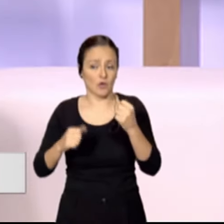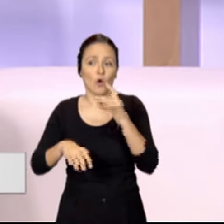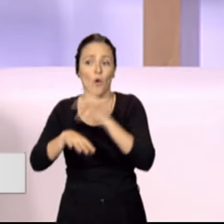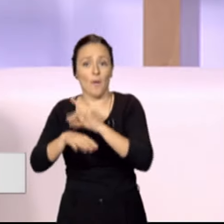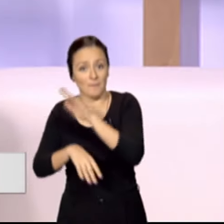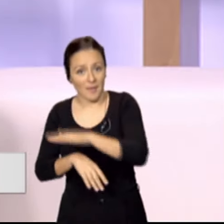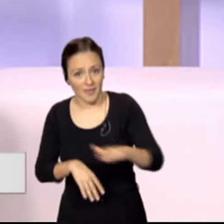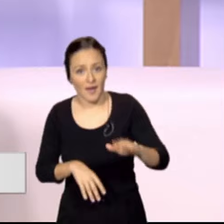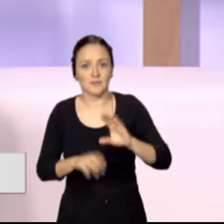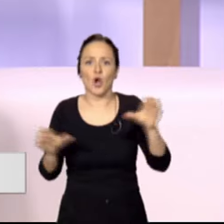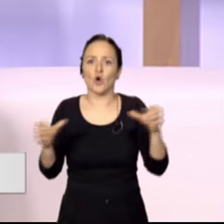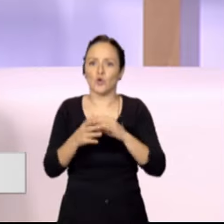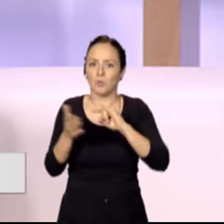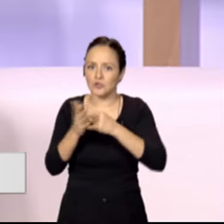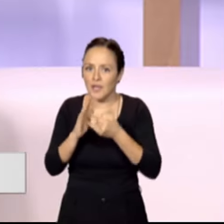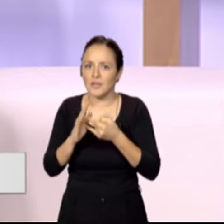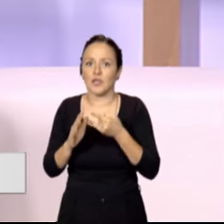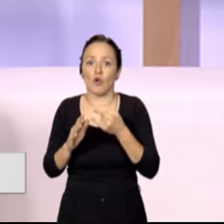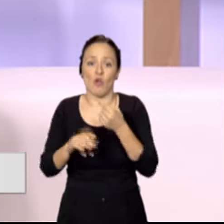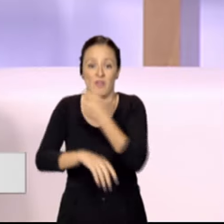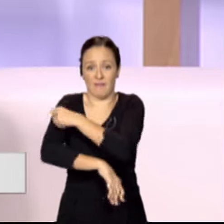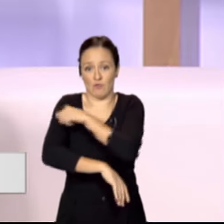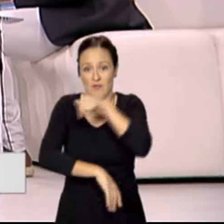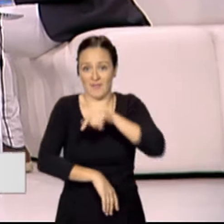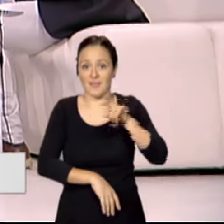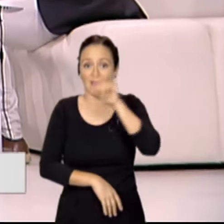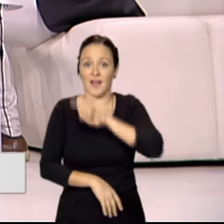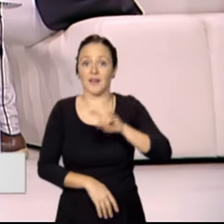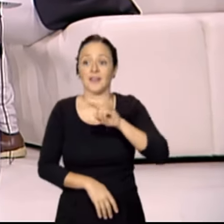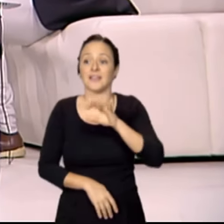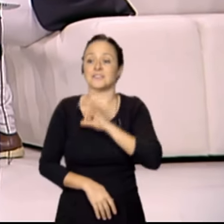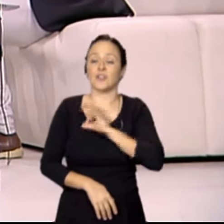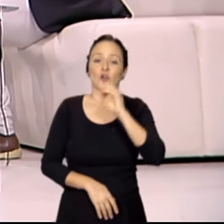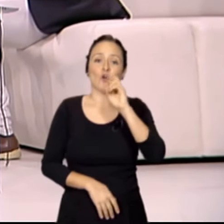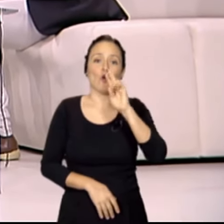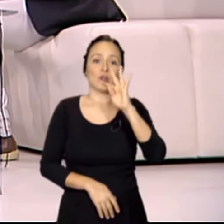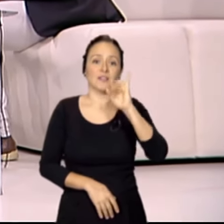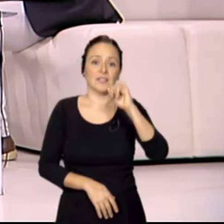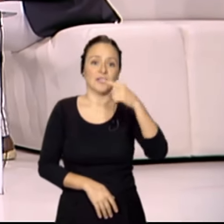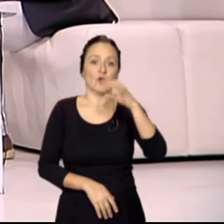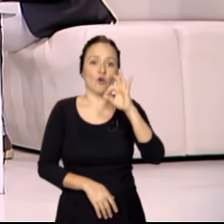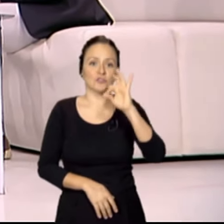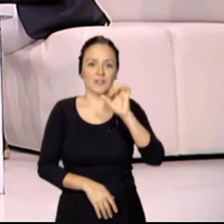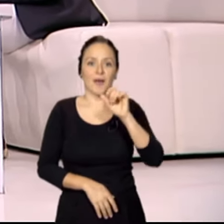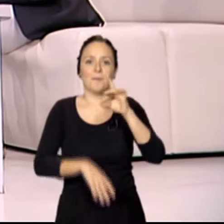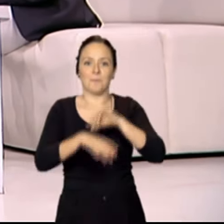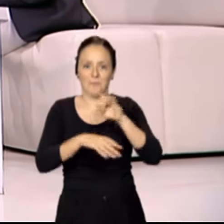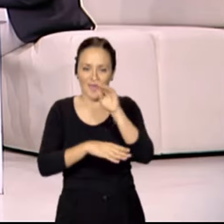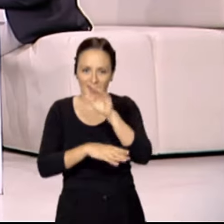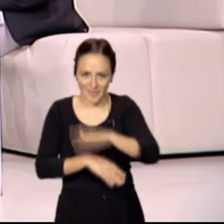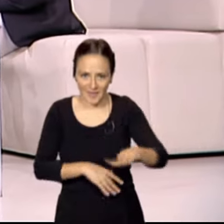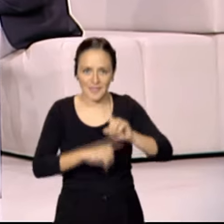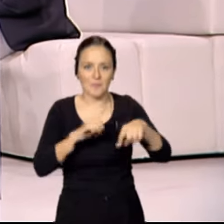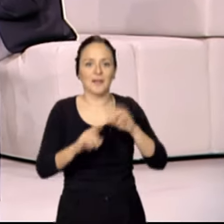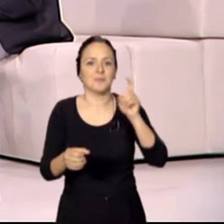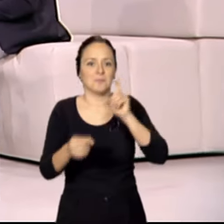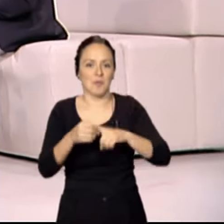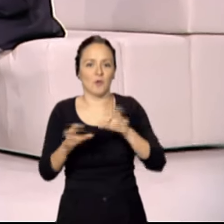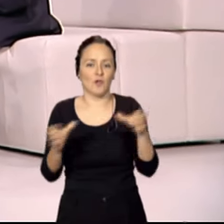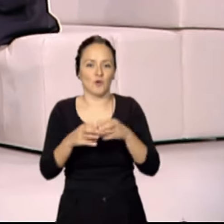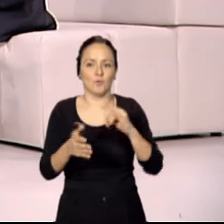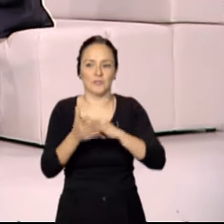ese grupo técnico de vacunas de Canarias Luis ortigosa pediatra y de miembro del grupo técnico Muchísimas gracias por habernos acompañado como siempre muy buenos días